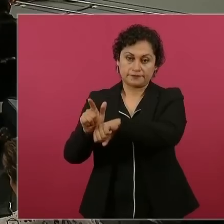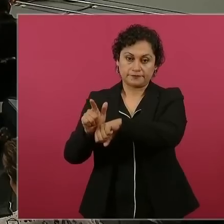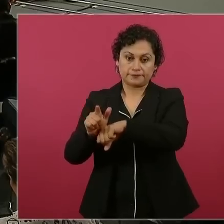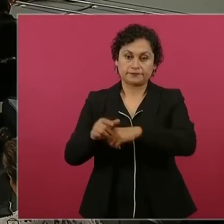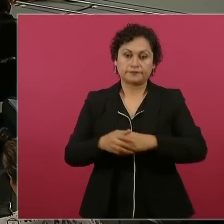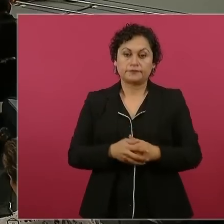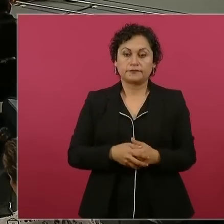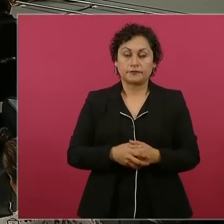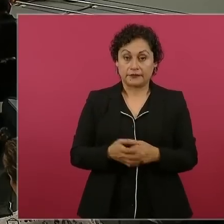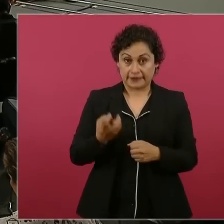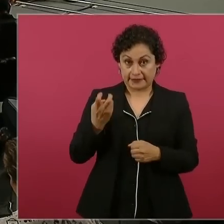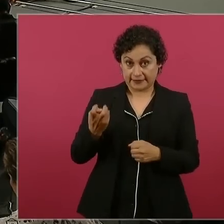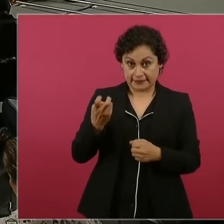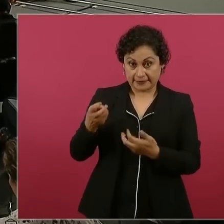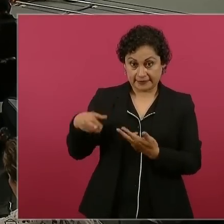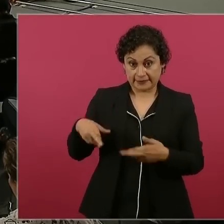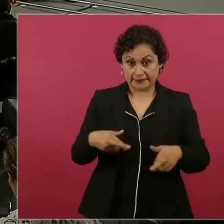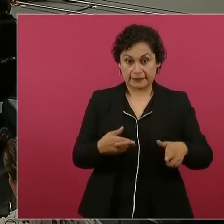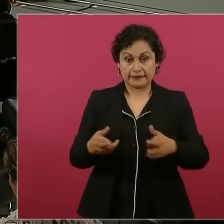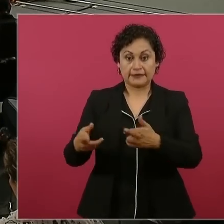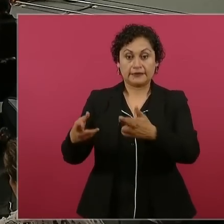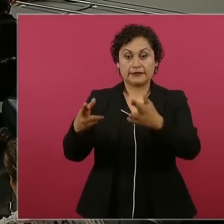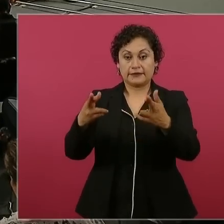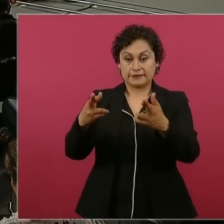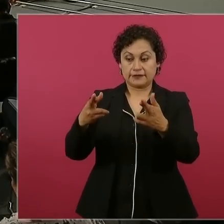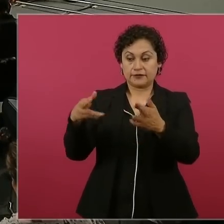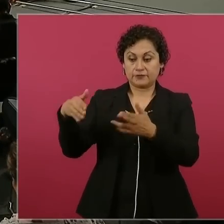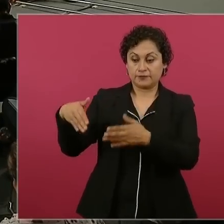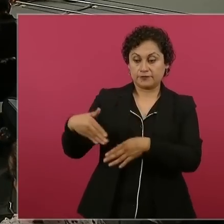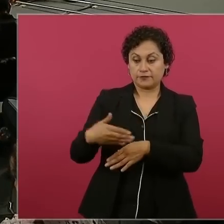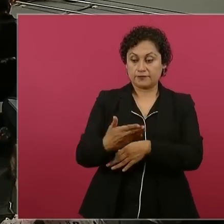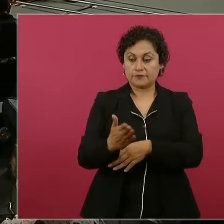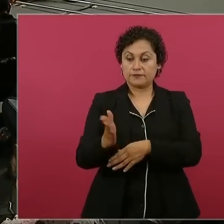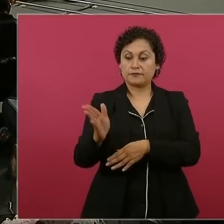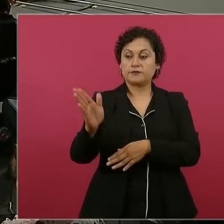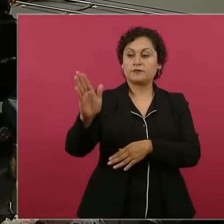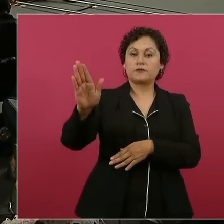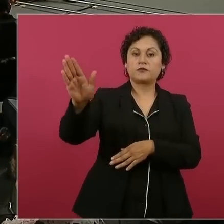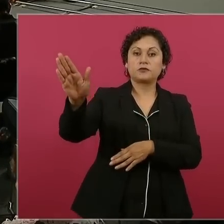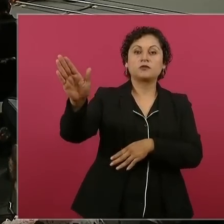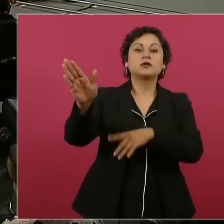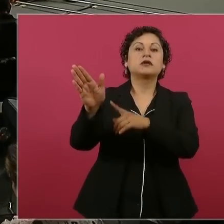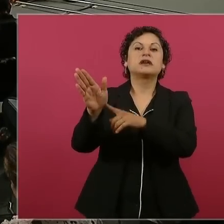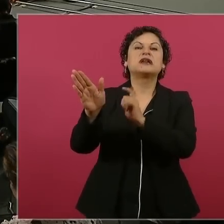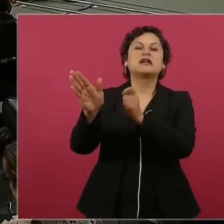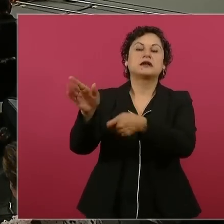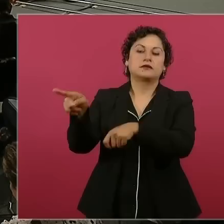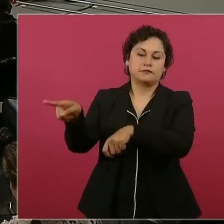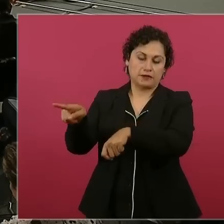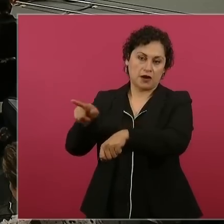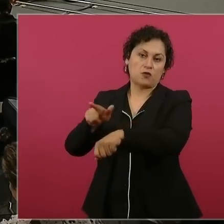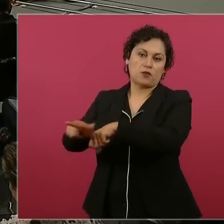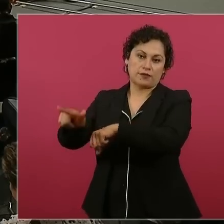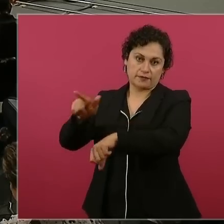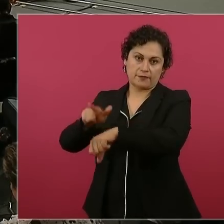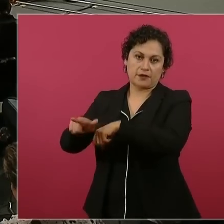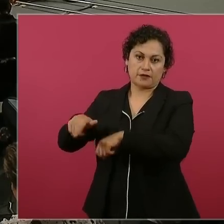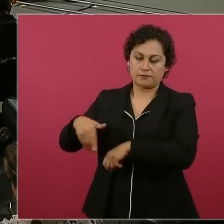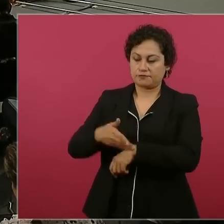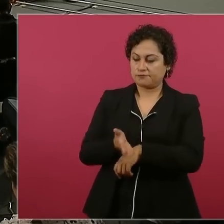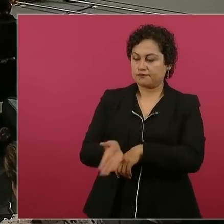este río hacia allá, hacia arriba, que es Guatemala,